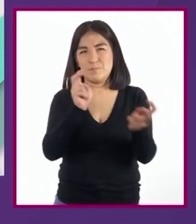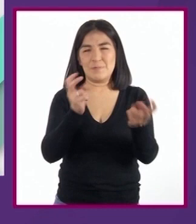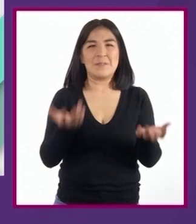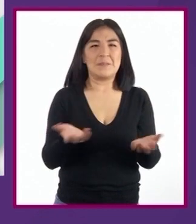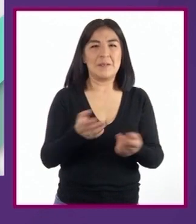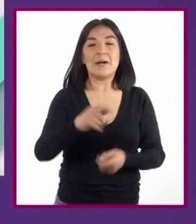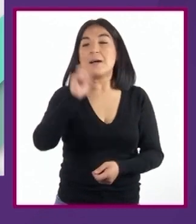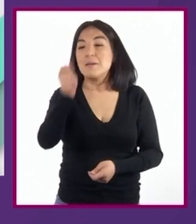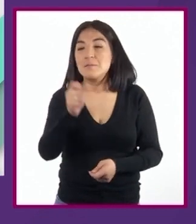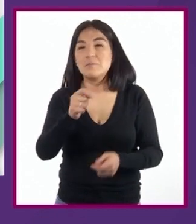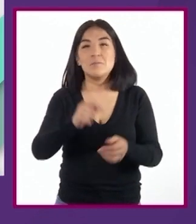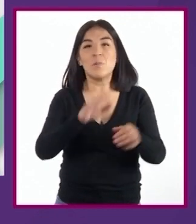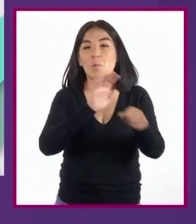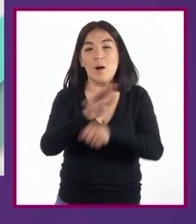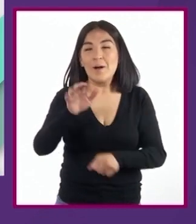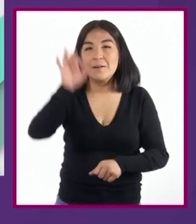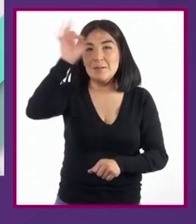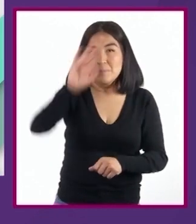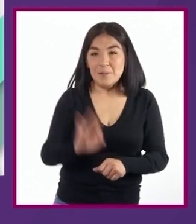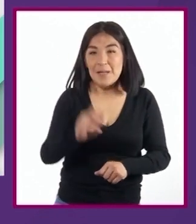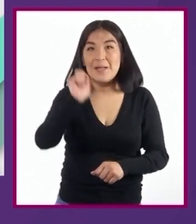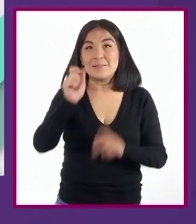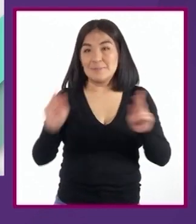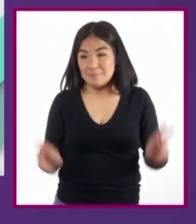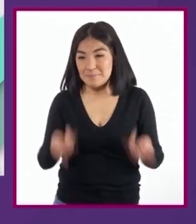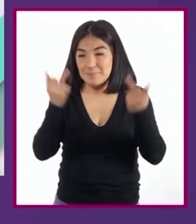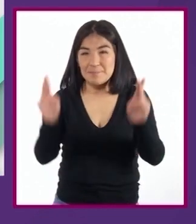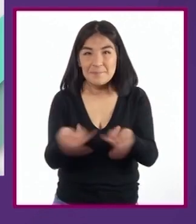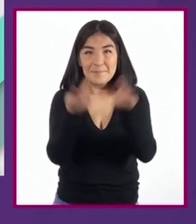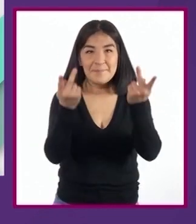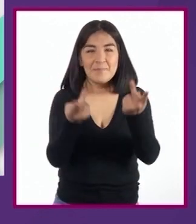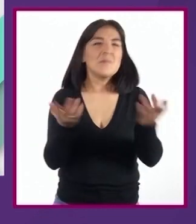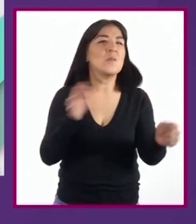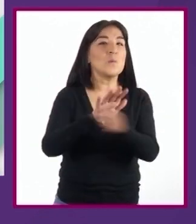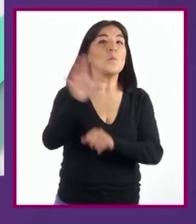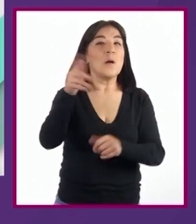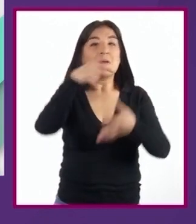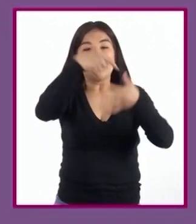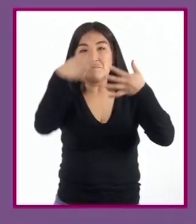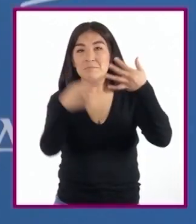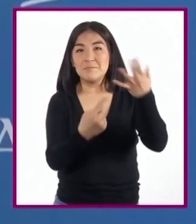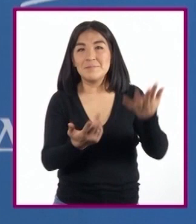por el que tiene mayor probabilidad de venta, ¿cuál sería?